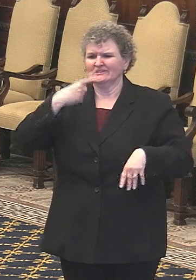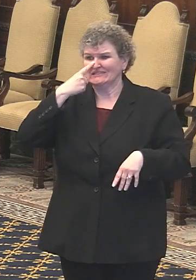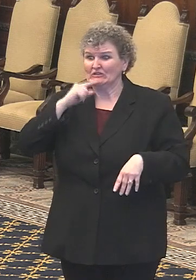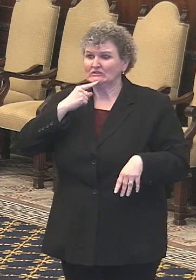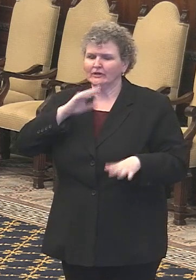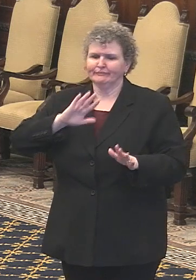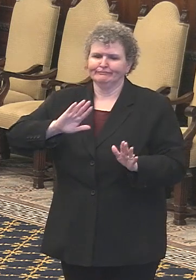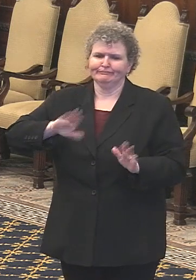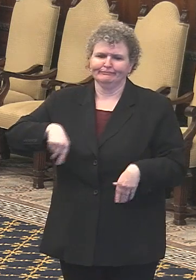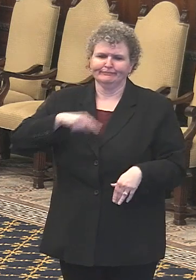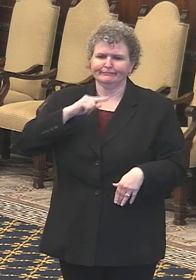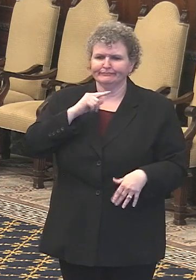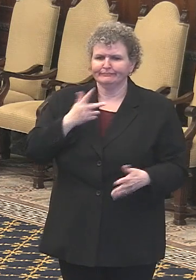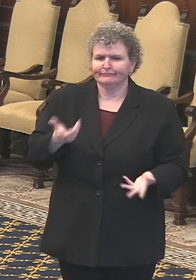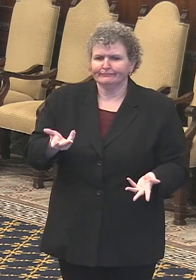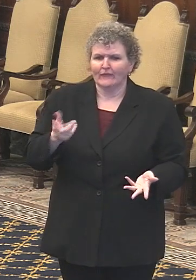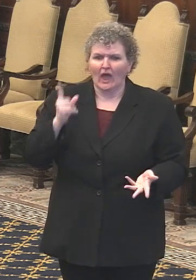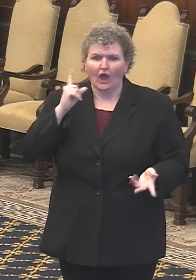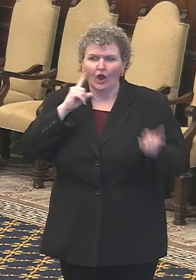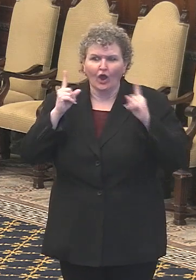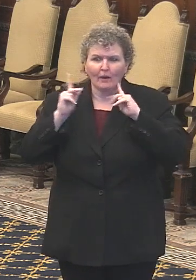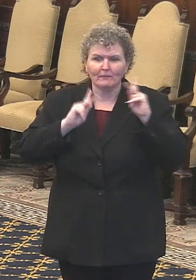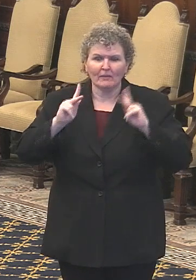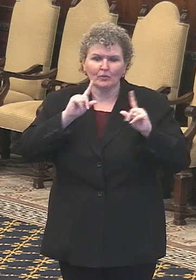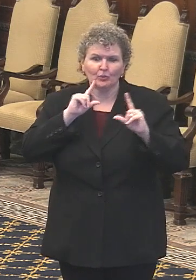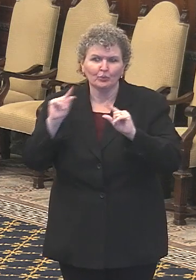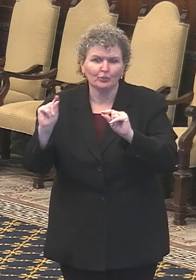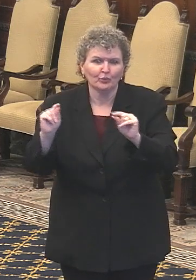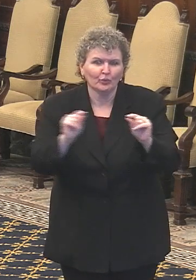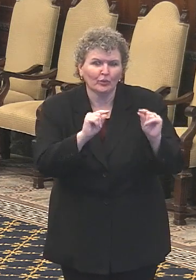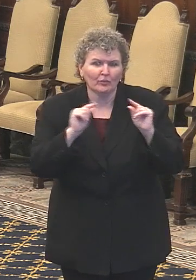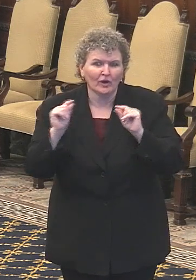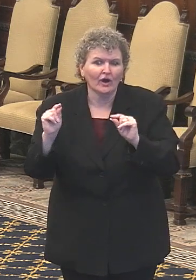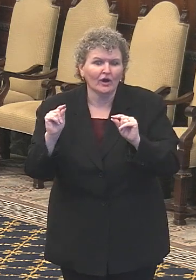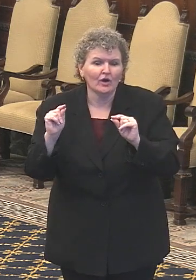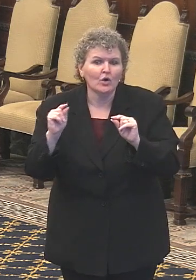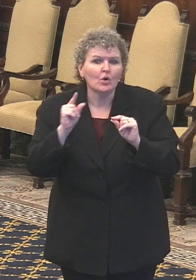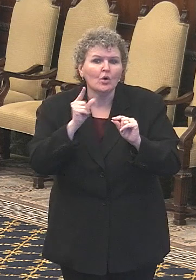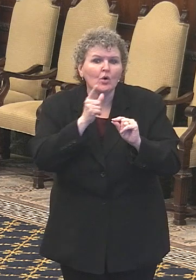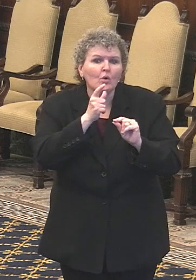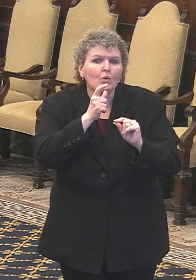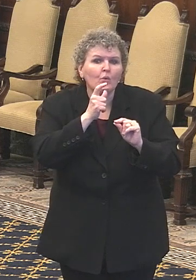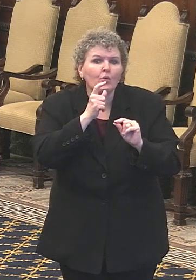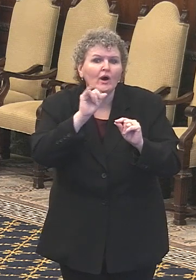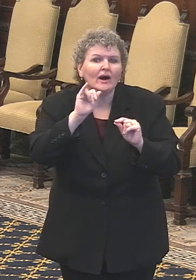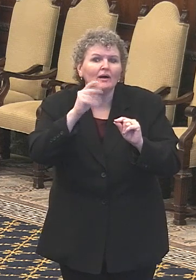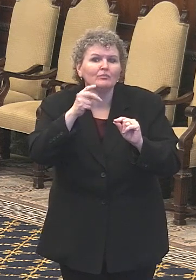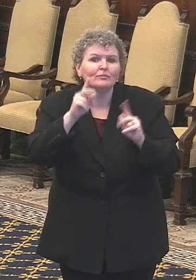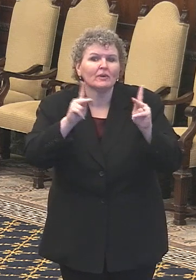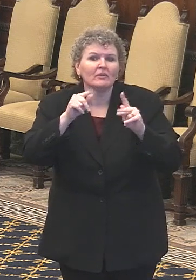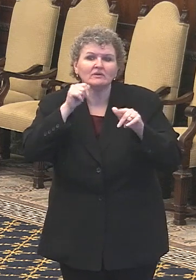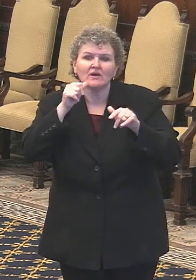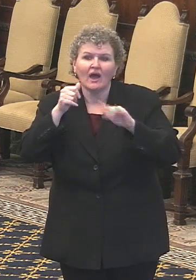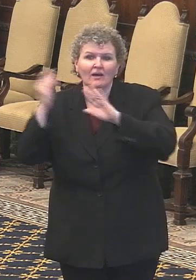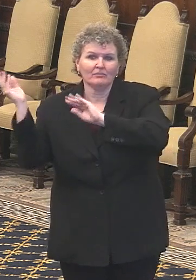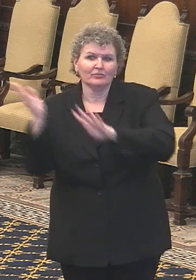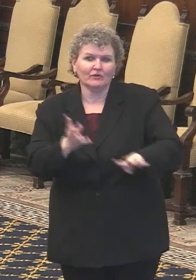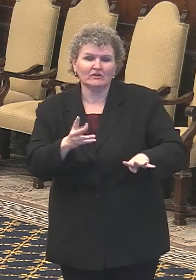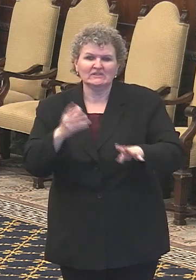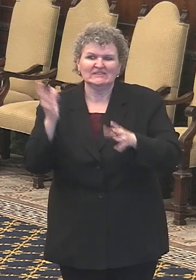alguien que lo tiene y potencialmente un peligro. O sea, como la gente dice, no, yo